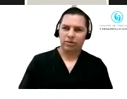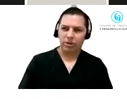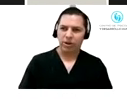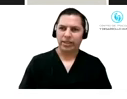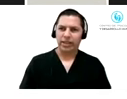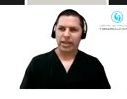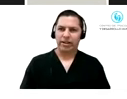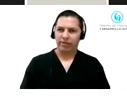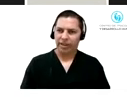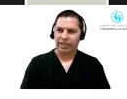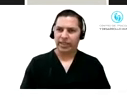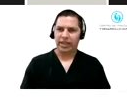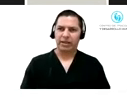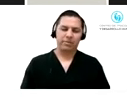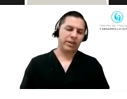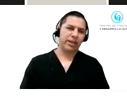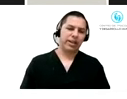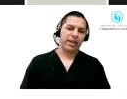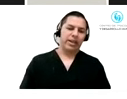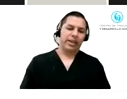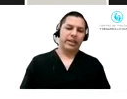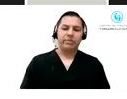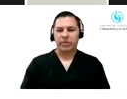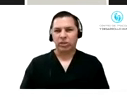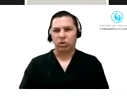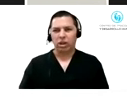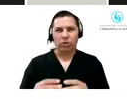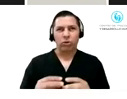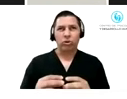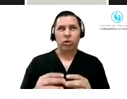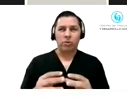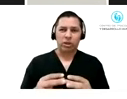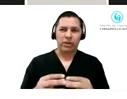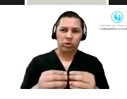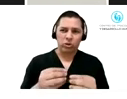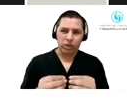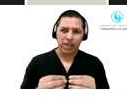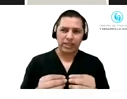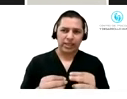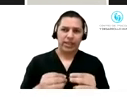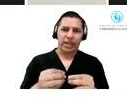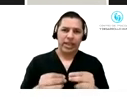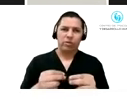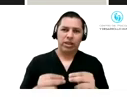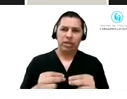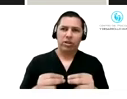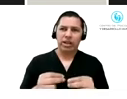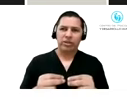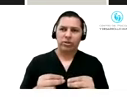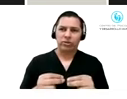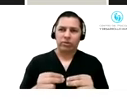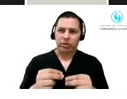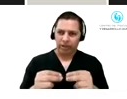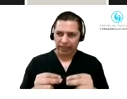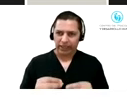centradas en una violencia física, ¿verdad? Si son algunos comportamientos sutiles que dan cuenta de una